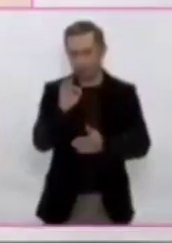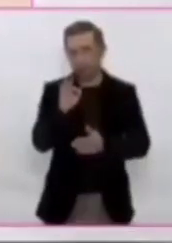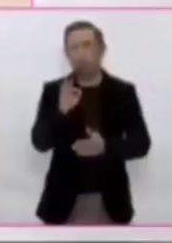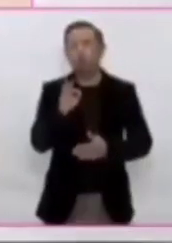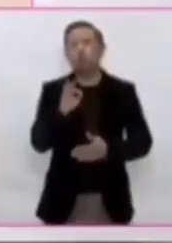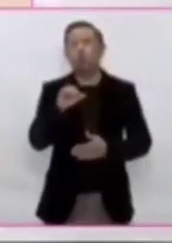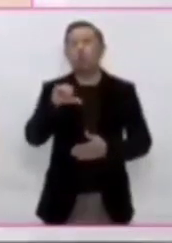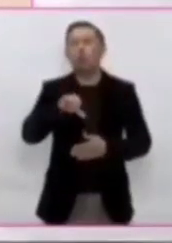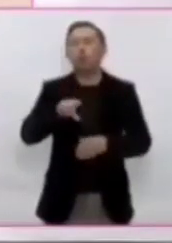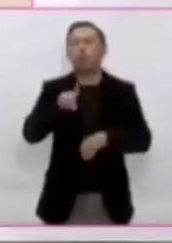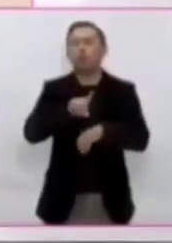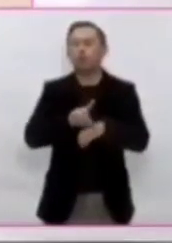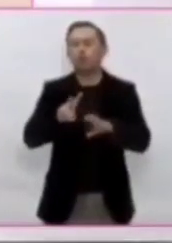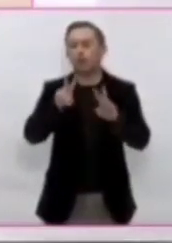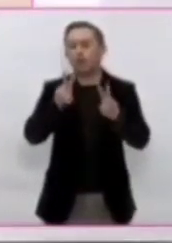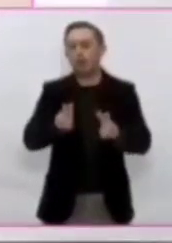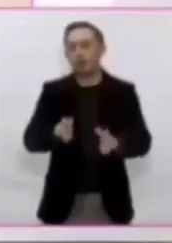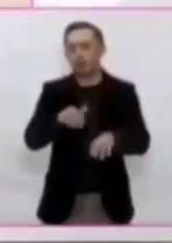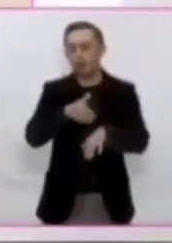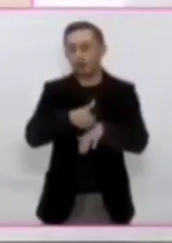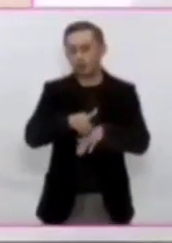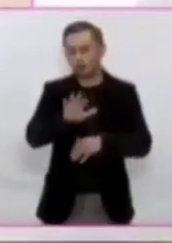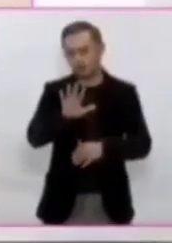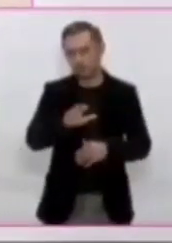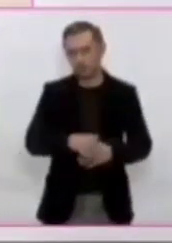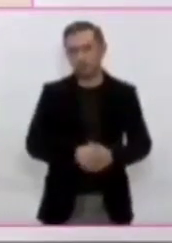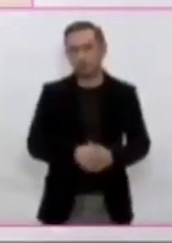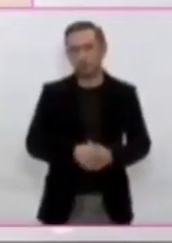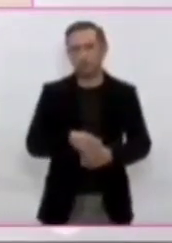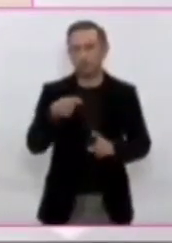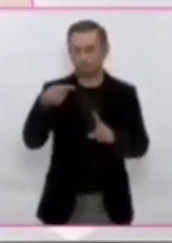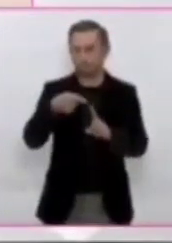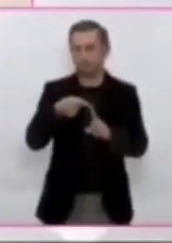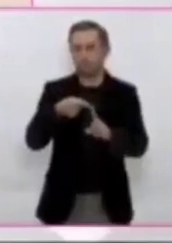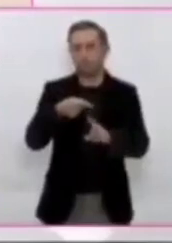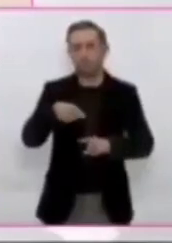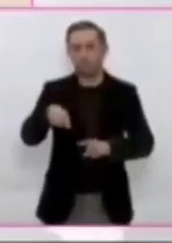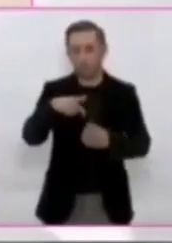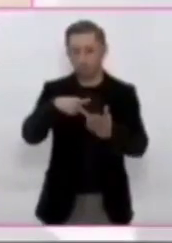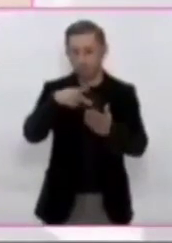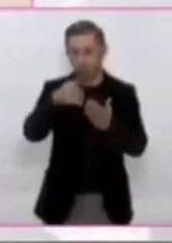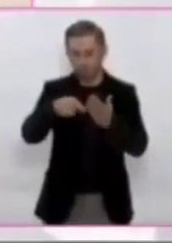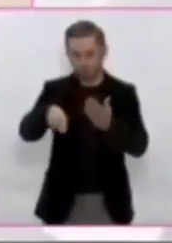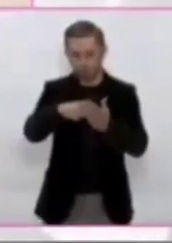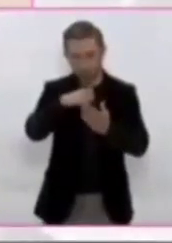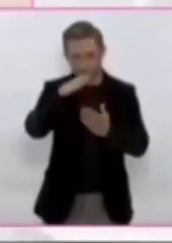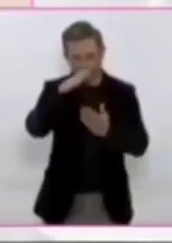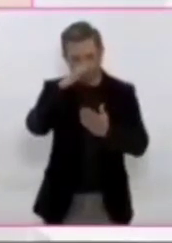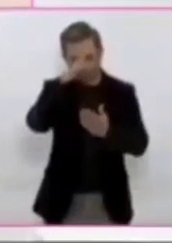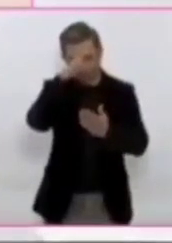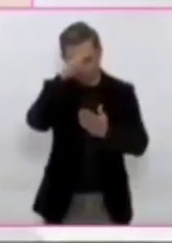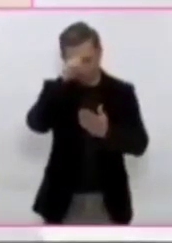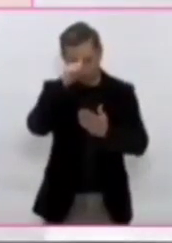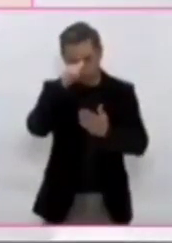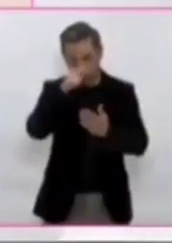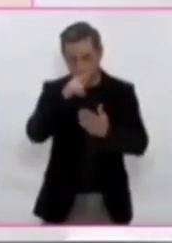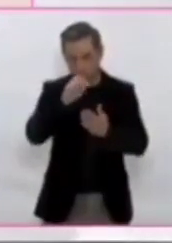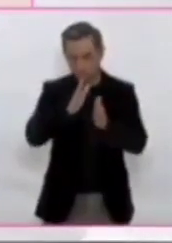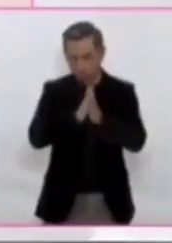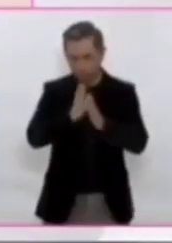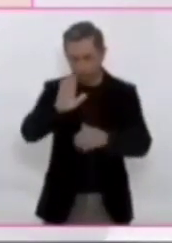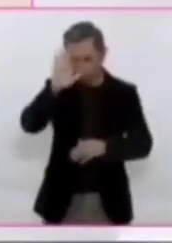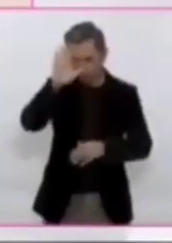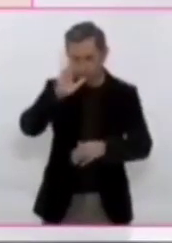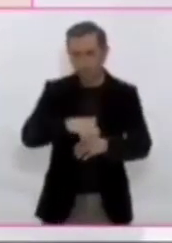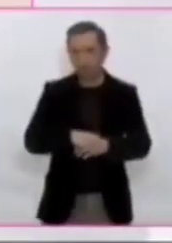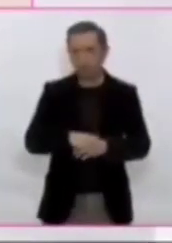orden del día como el punto número 5. Quienes estén a favor del sentido del proyecto, sírvanse a manifestarlo. Consejero presidente.